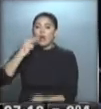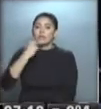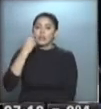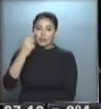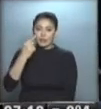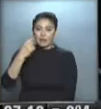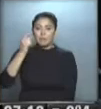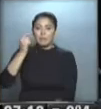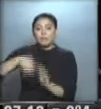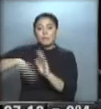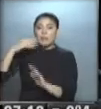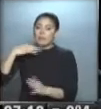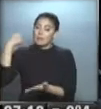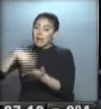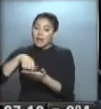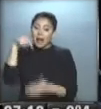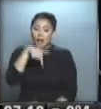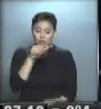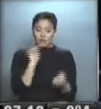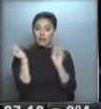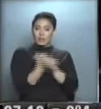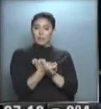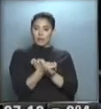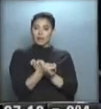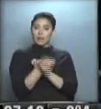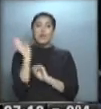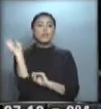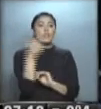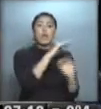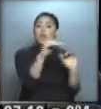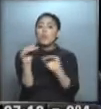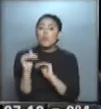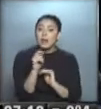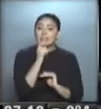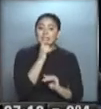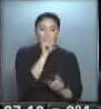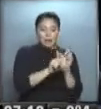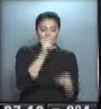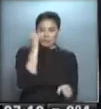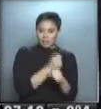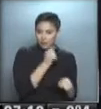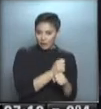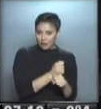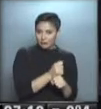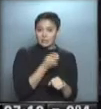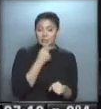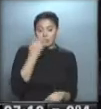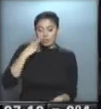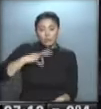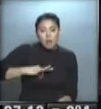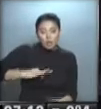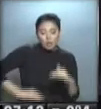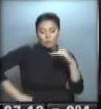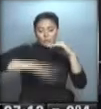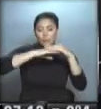pesos ahora con esta deducción especial es genérico para todos trabajador que no cobran sueldo bruto